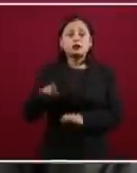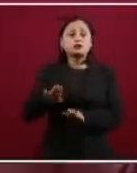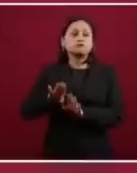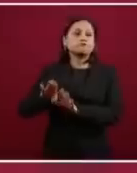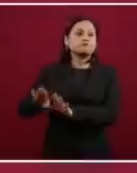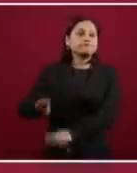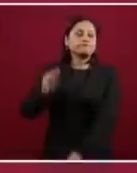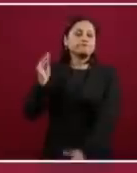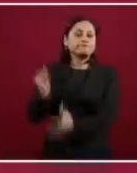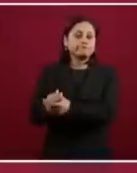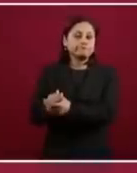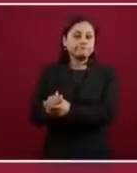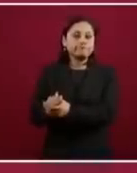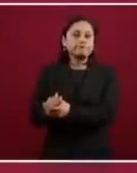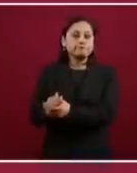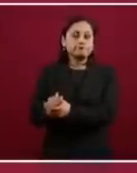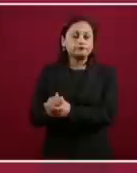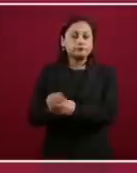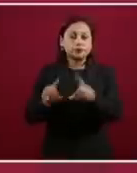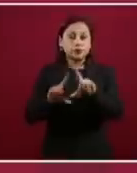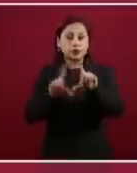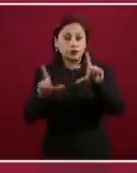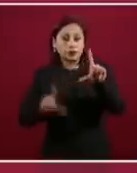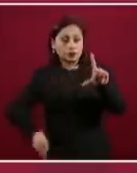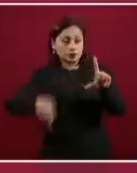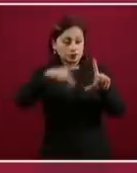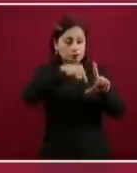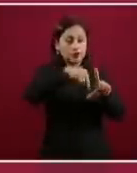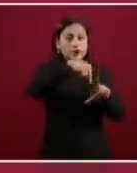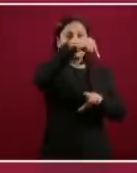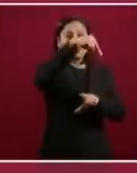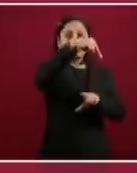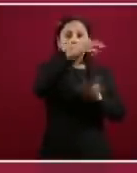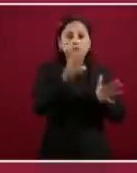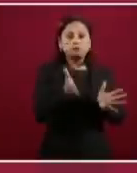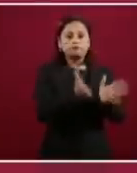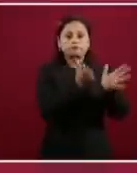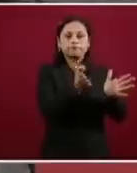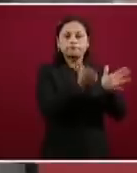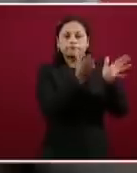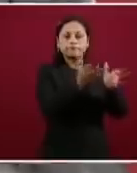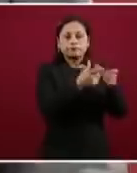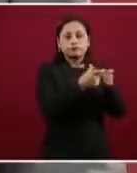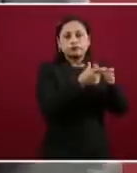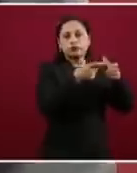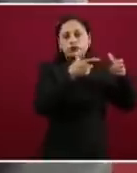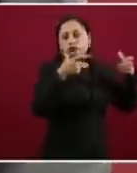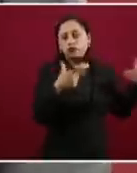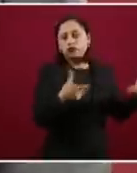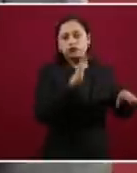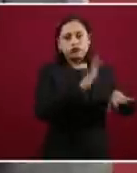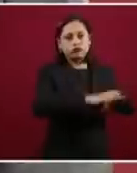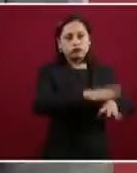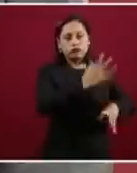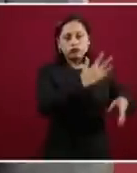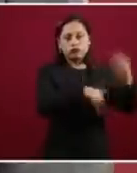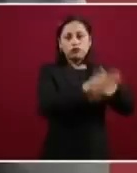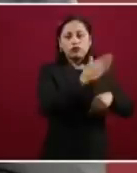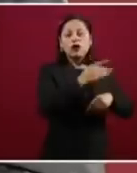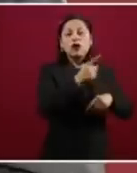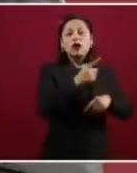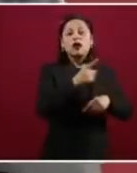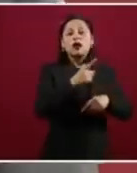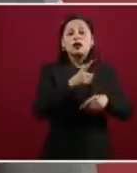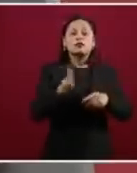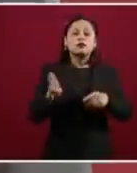Creció el norte, poco, pero creció. Creció el Bajío,